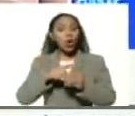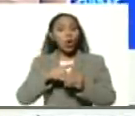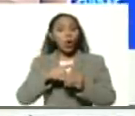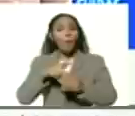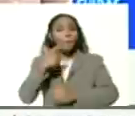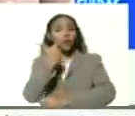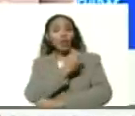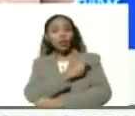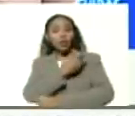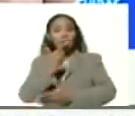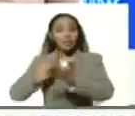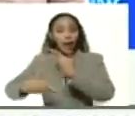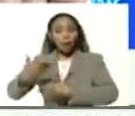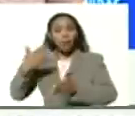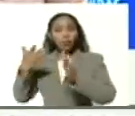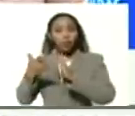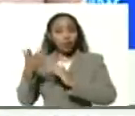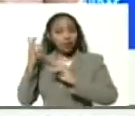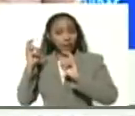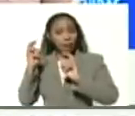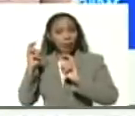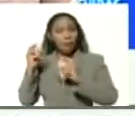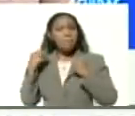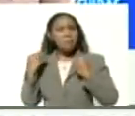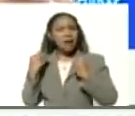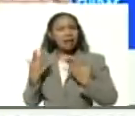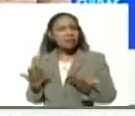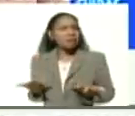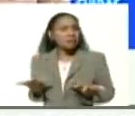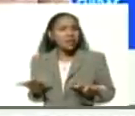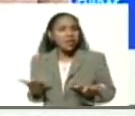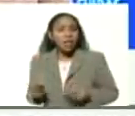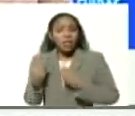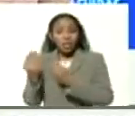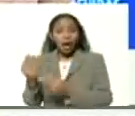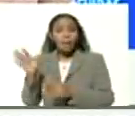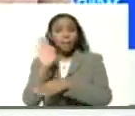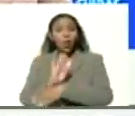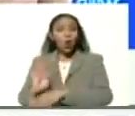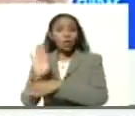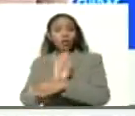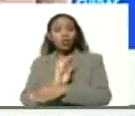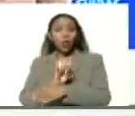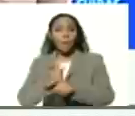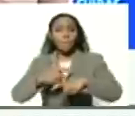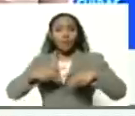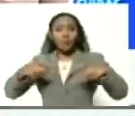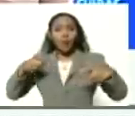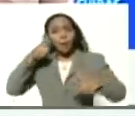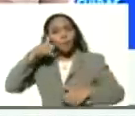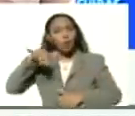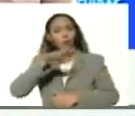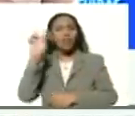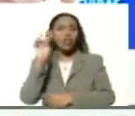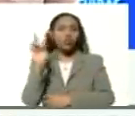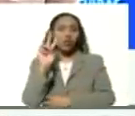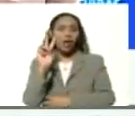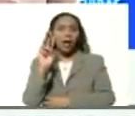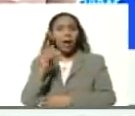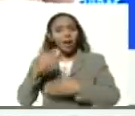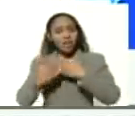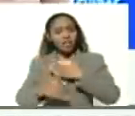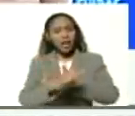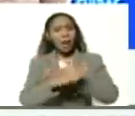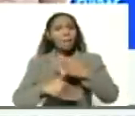lista, petróleo por vacunas, para garantizar, bueno, la protección mayoritaria del pueblo venezolano, para avanzar en